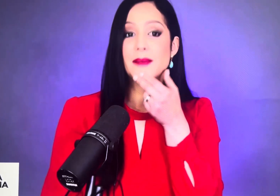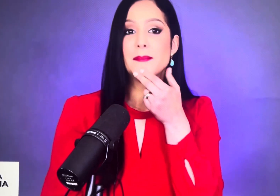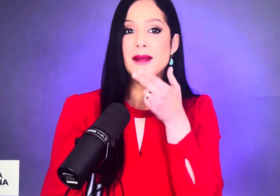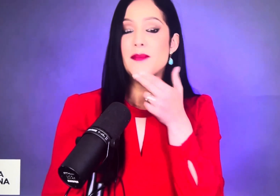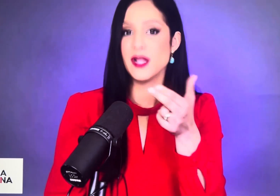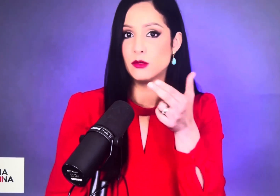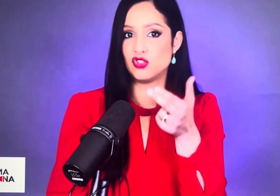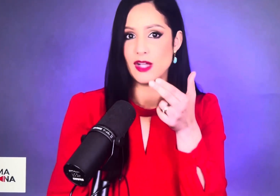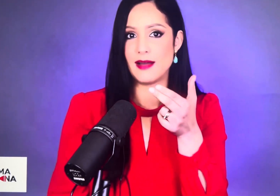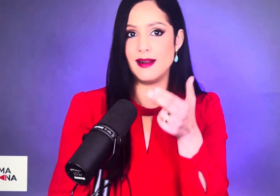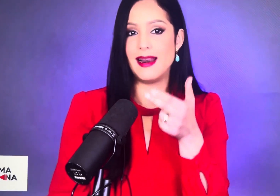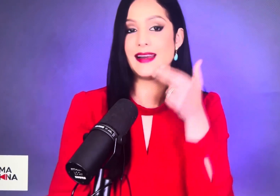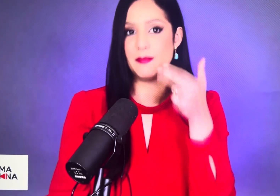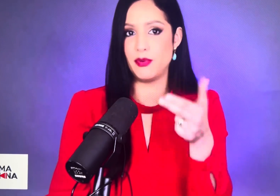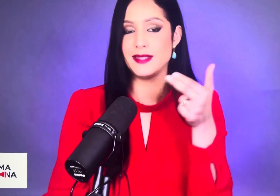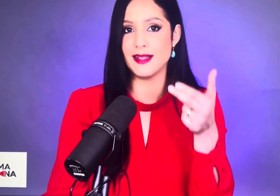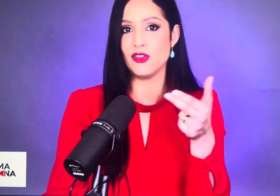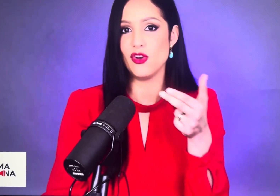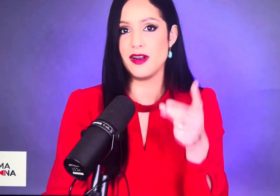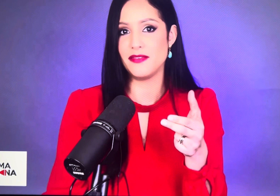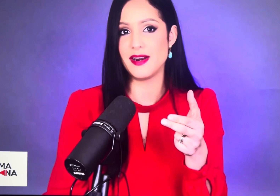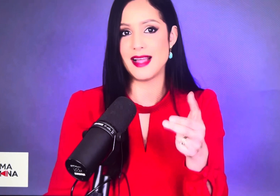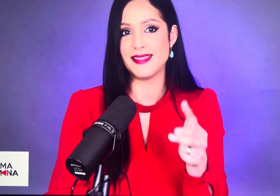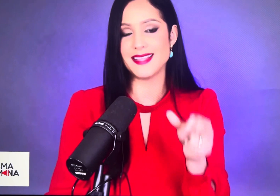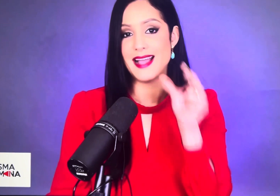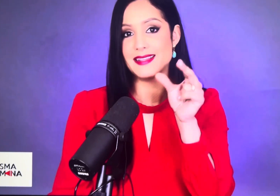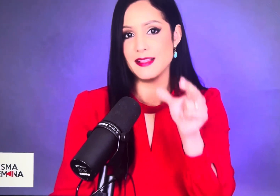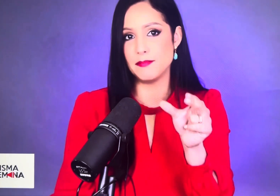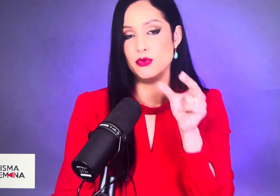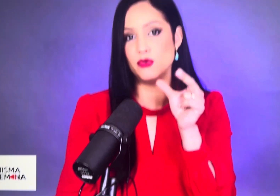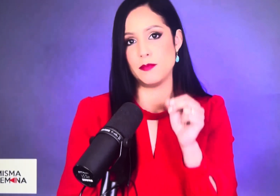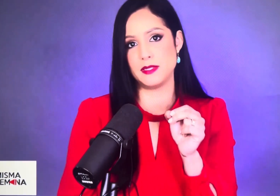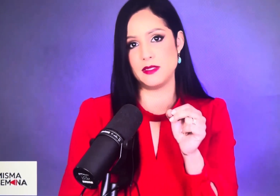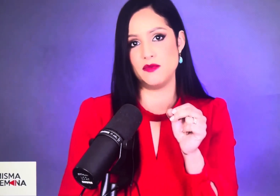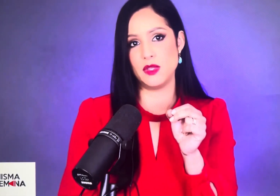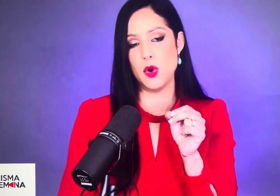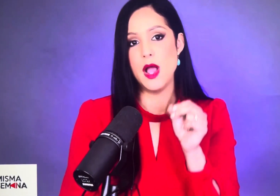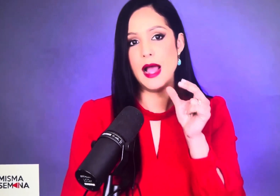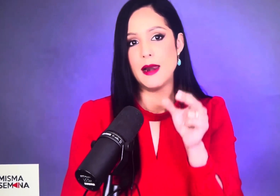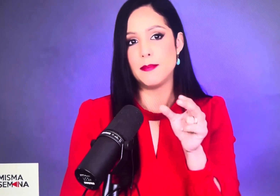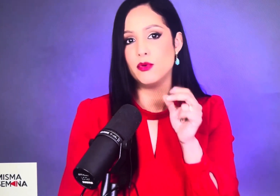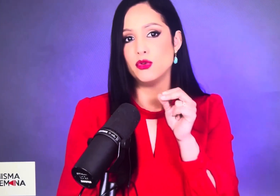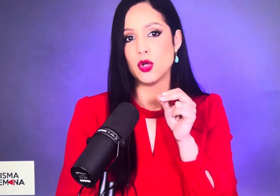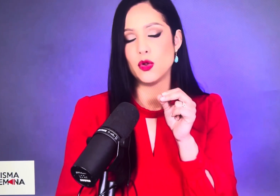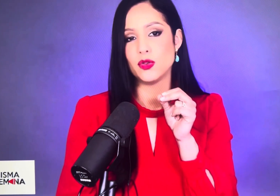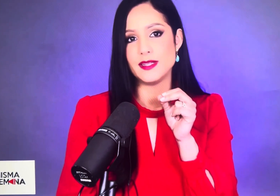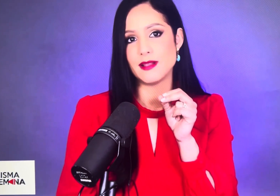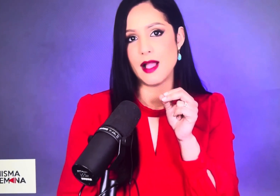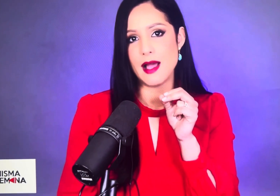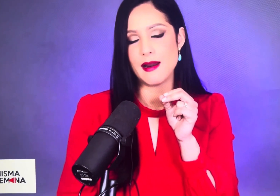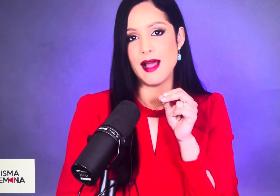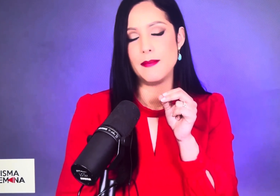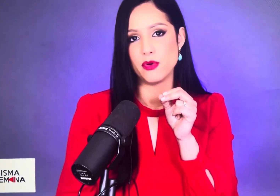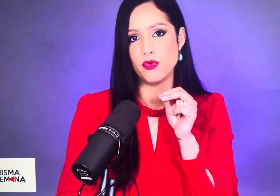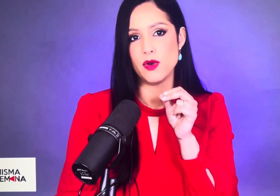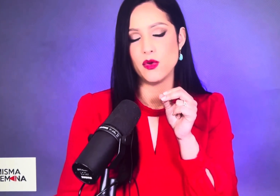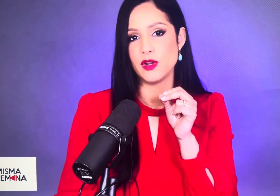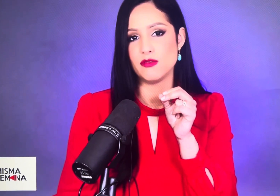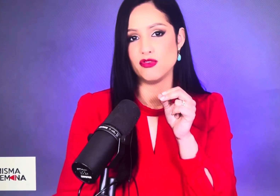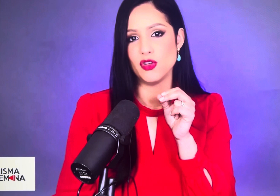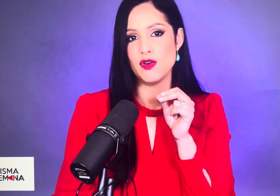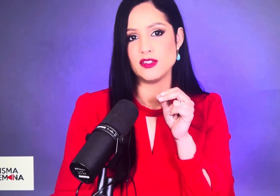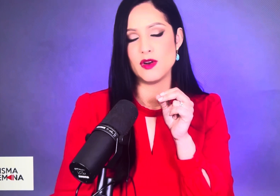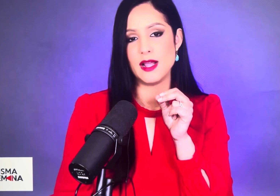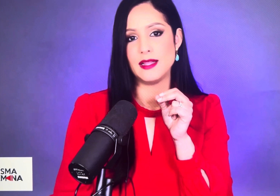fíjate, vamos a escuchar la respuesta que dio Leonel Fernández a ese punto específico, al punto de sacar al procurador